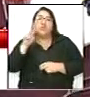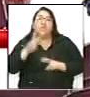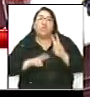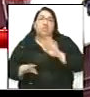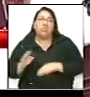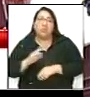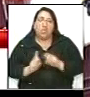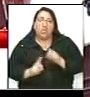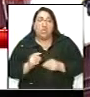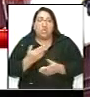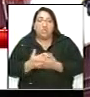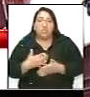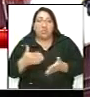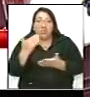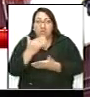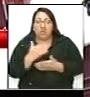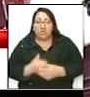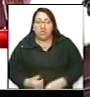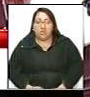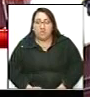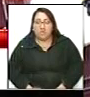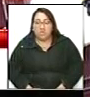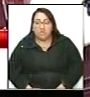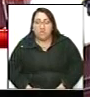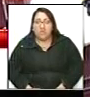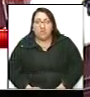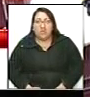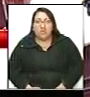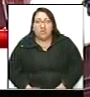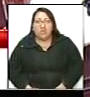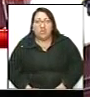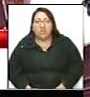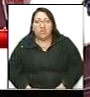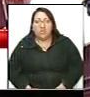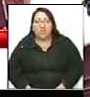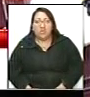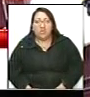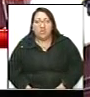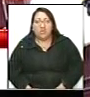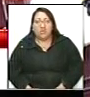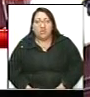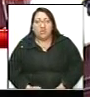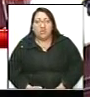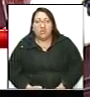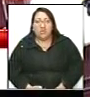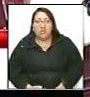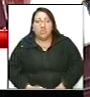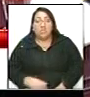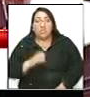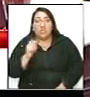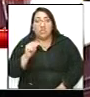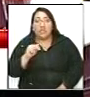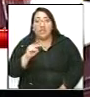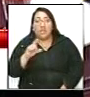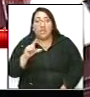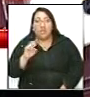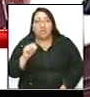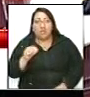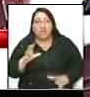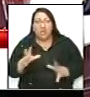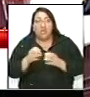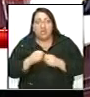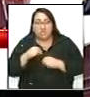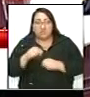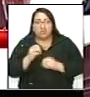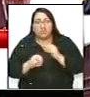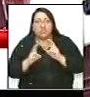en determinados requisitos, yo sí creo que son importantes algunos requisitos que ha planteado el doctor Nelson Chack y que creo que están recogidos además